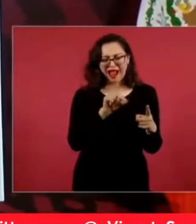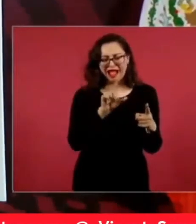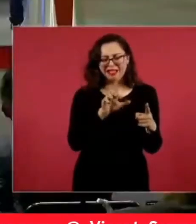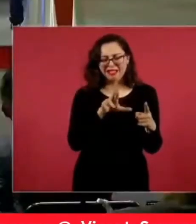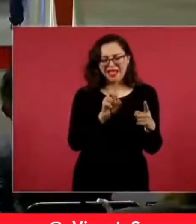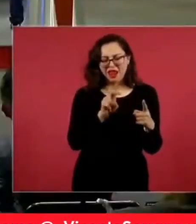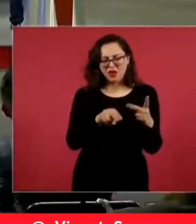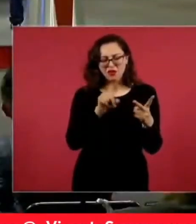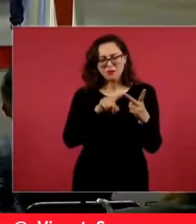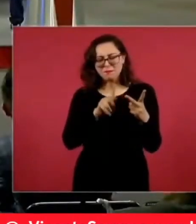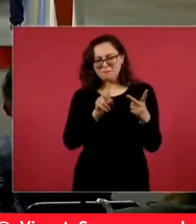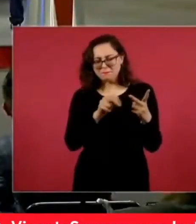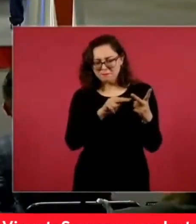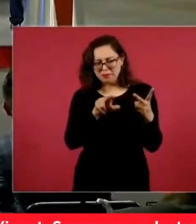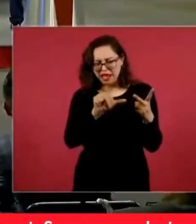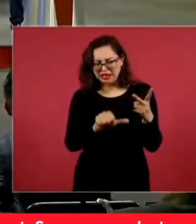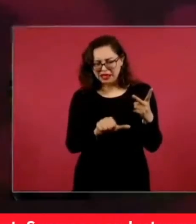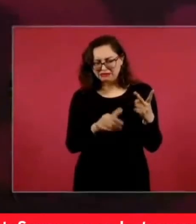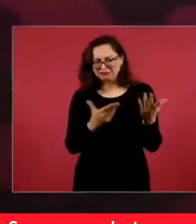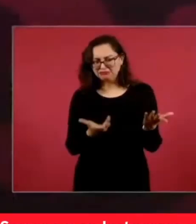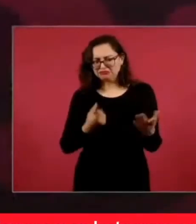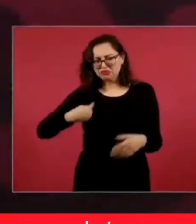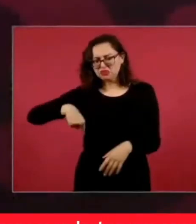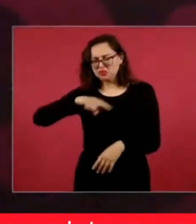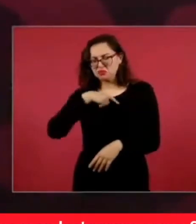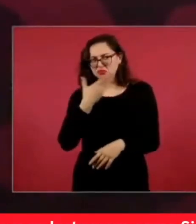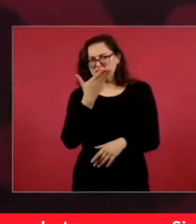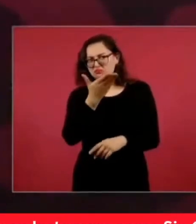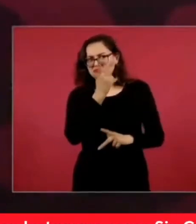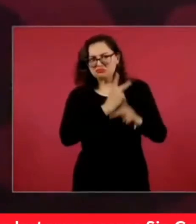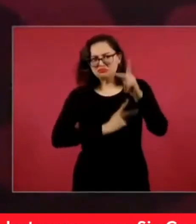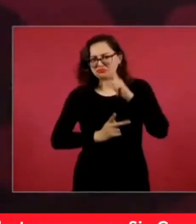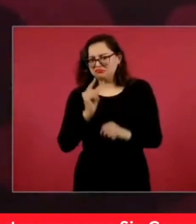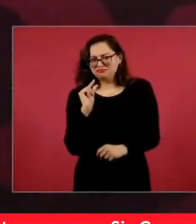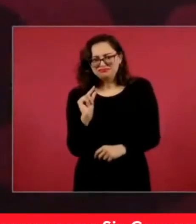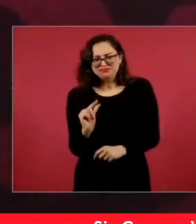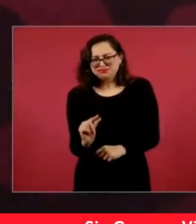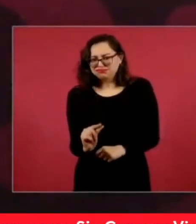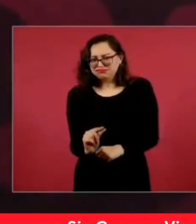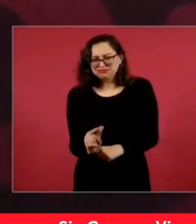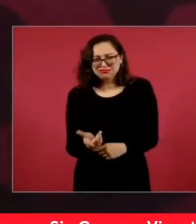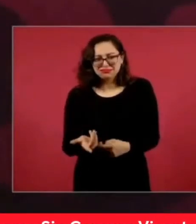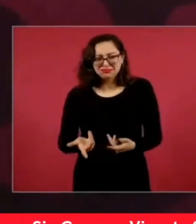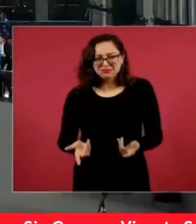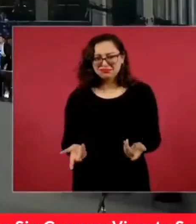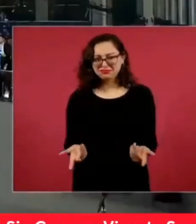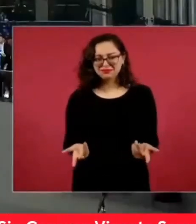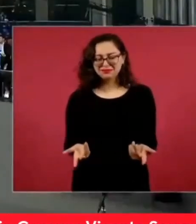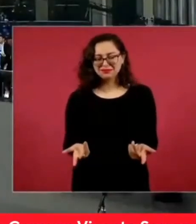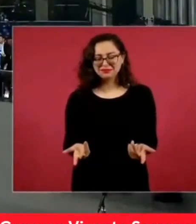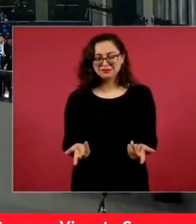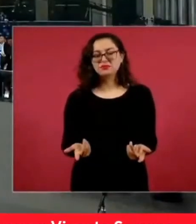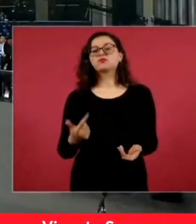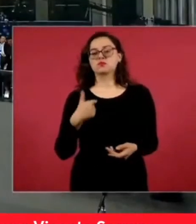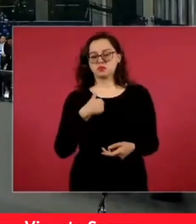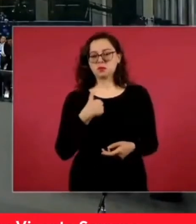y Peña Nieto, menos. Y les